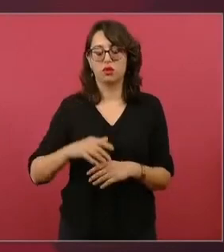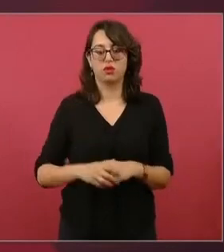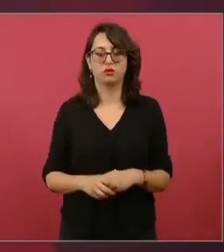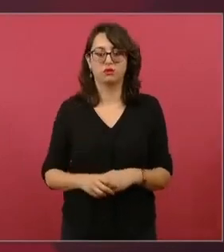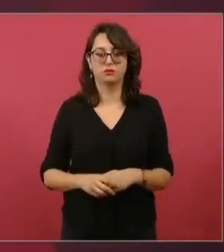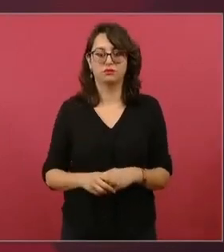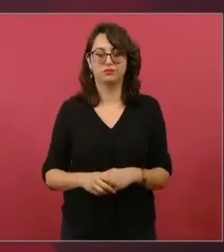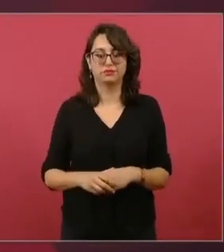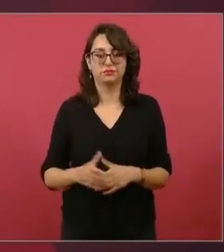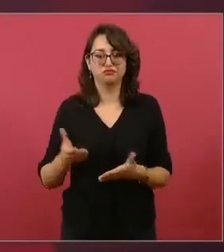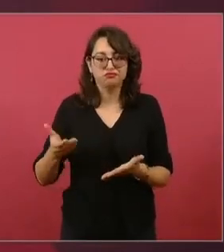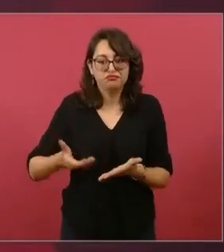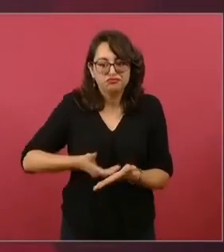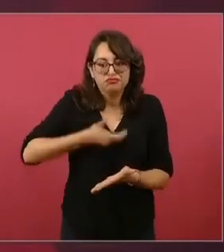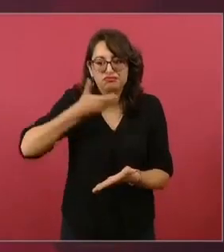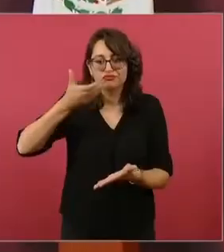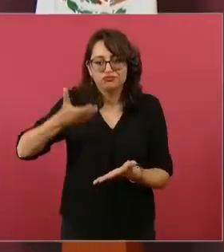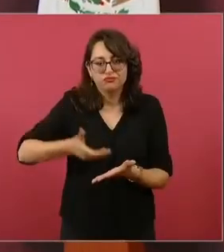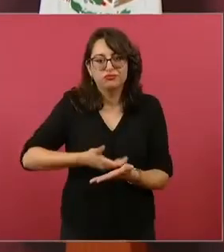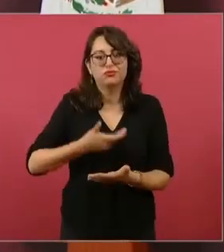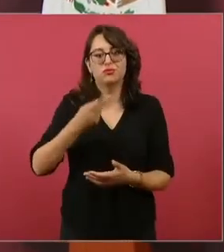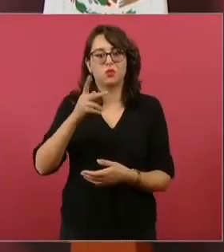pozol